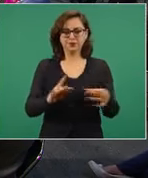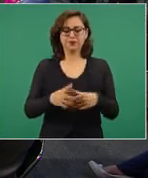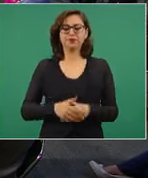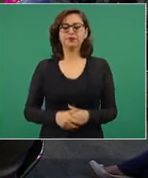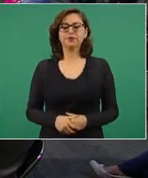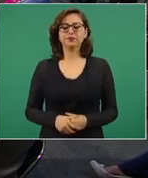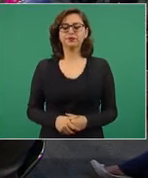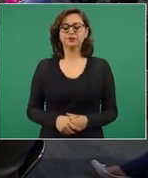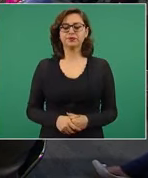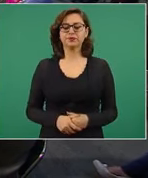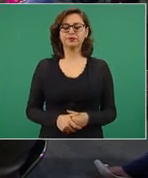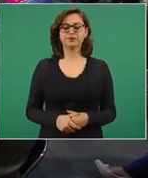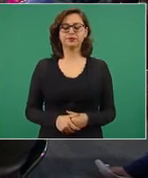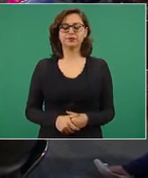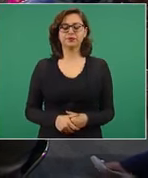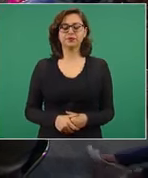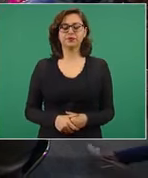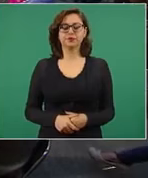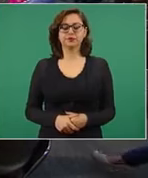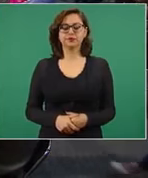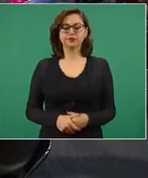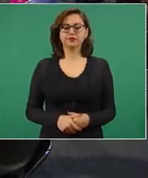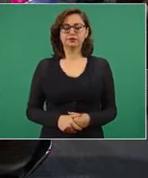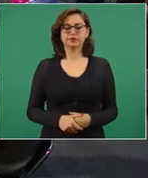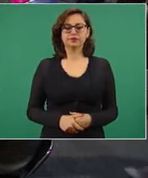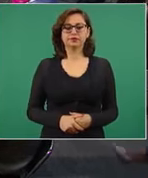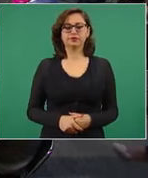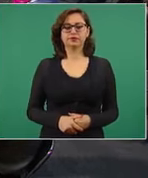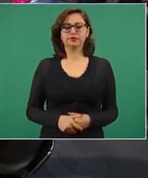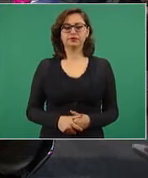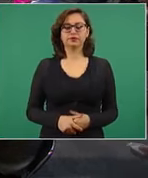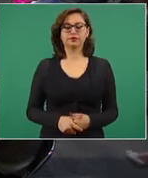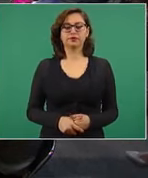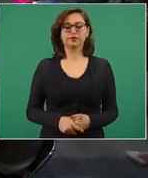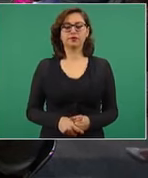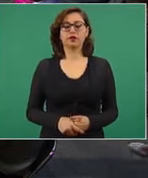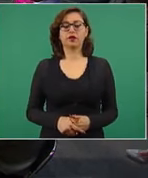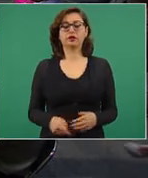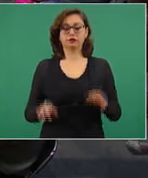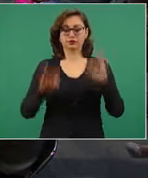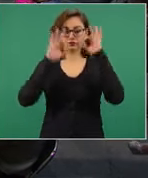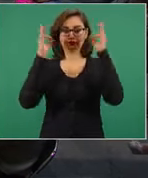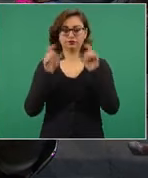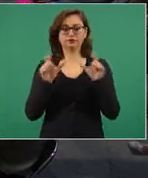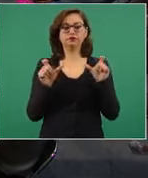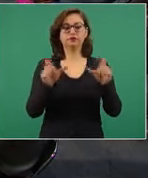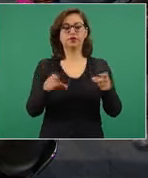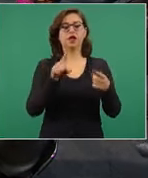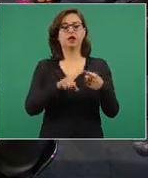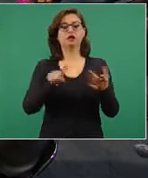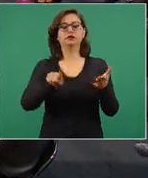Bien, actualmente estamos colaborando en las aduanas de Tamaulipas.